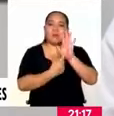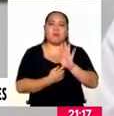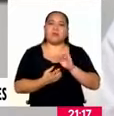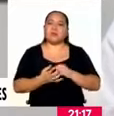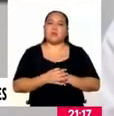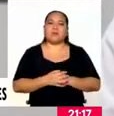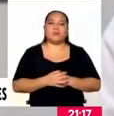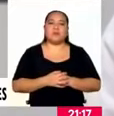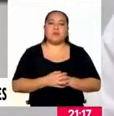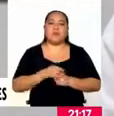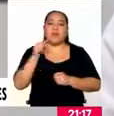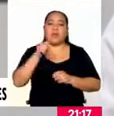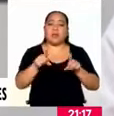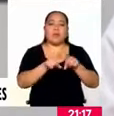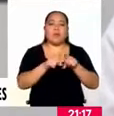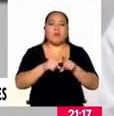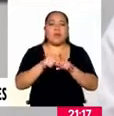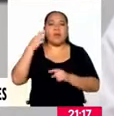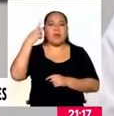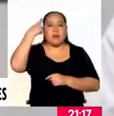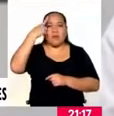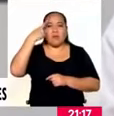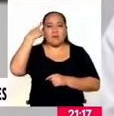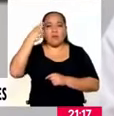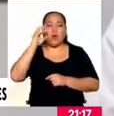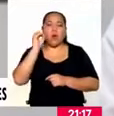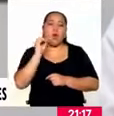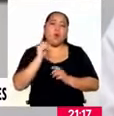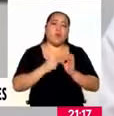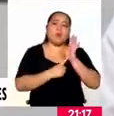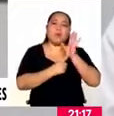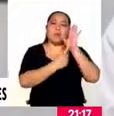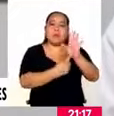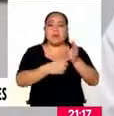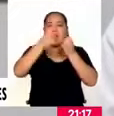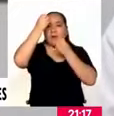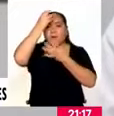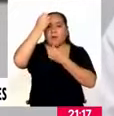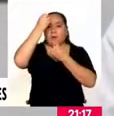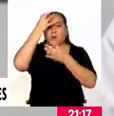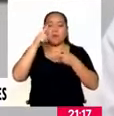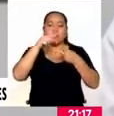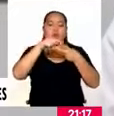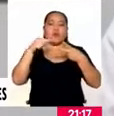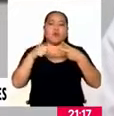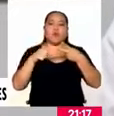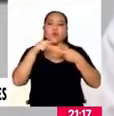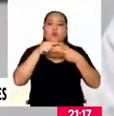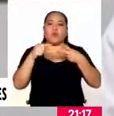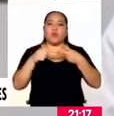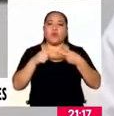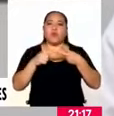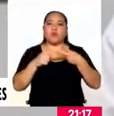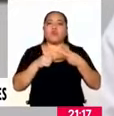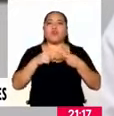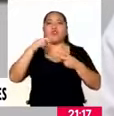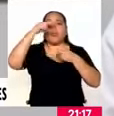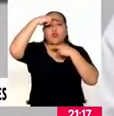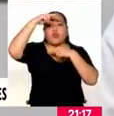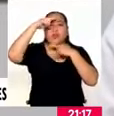quisiera relacionarme o presentar la información sobre dos fake news o